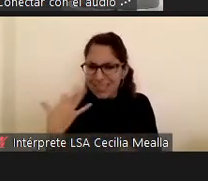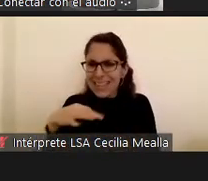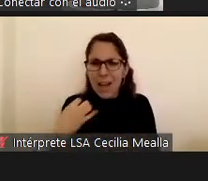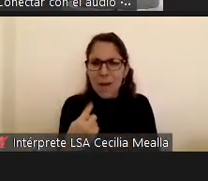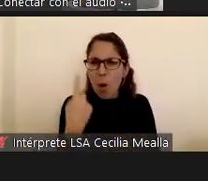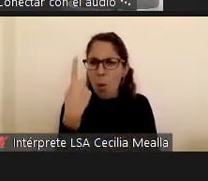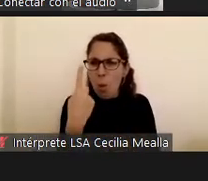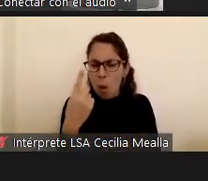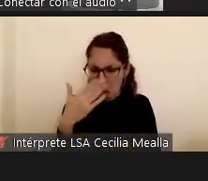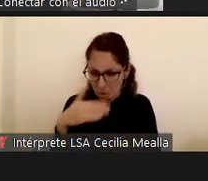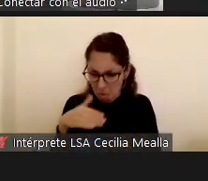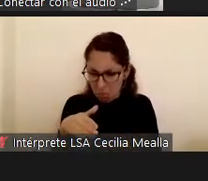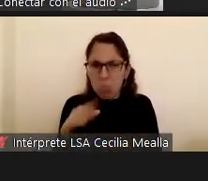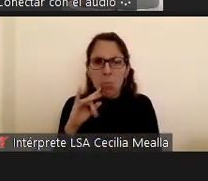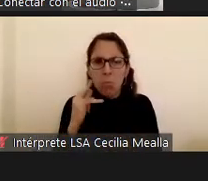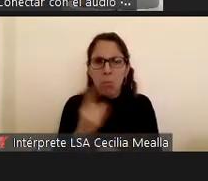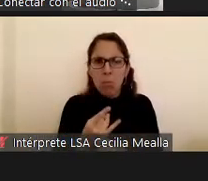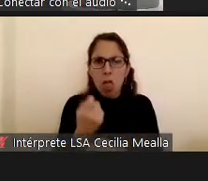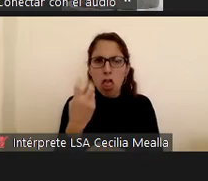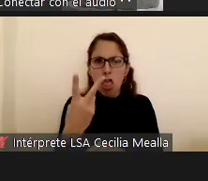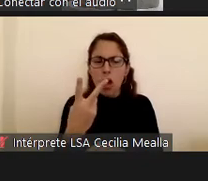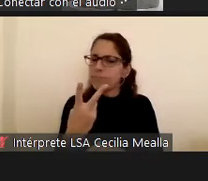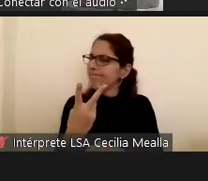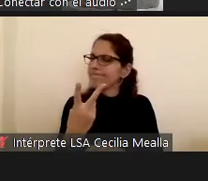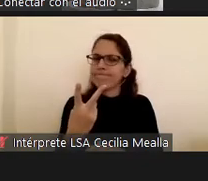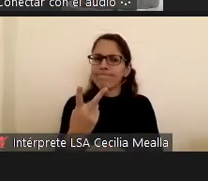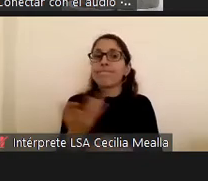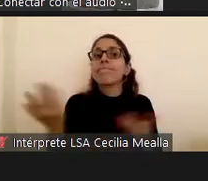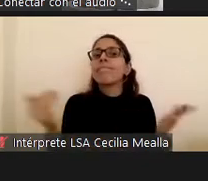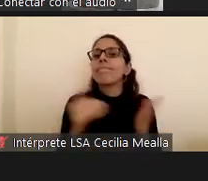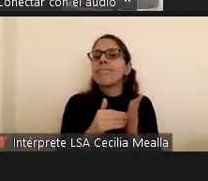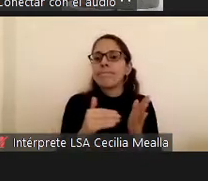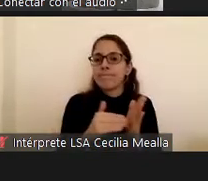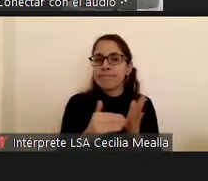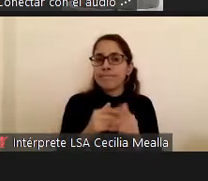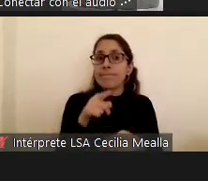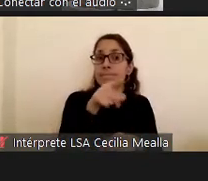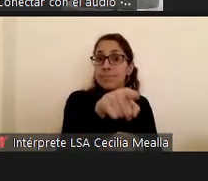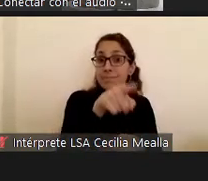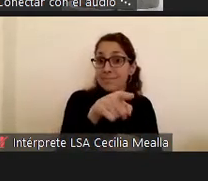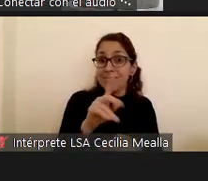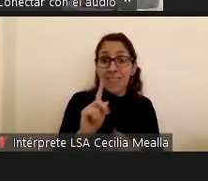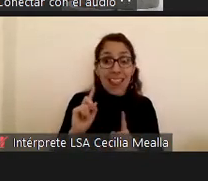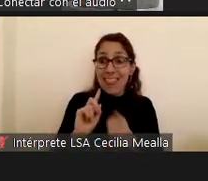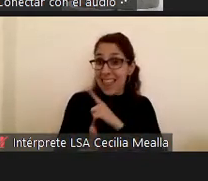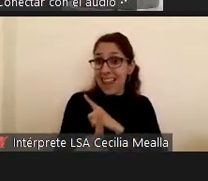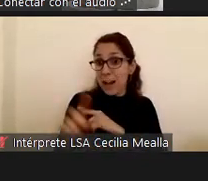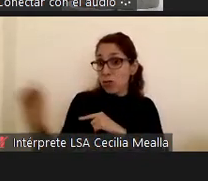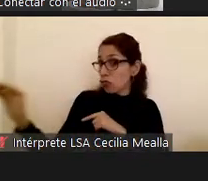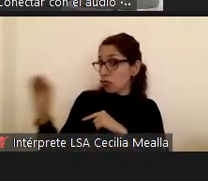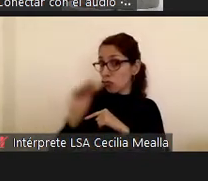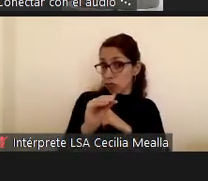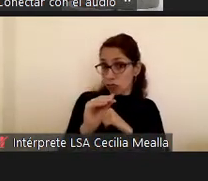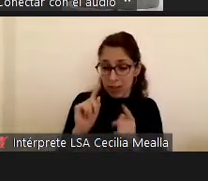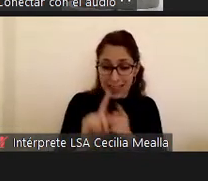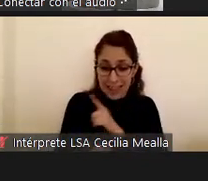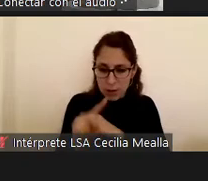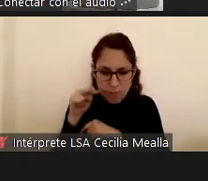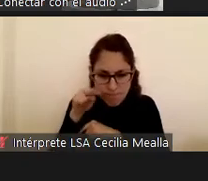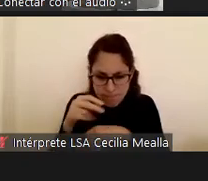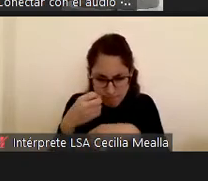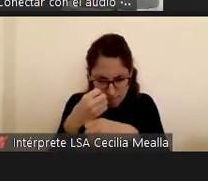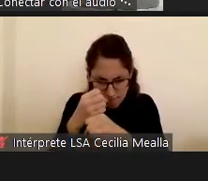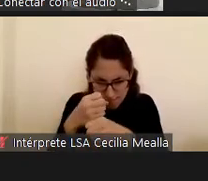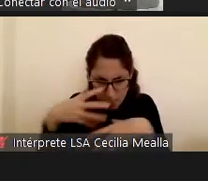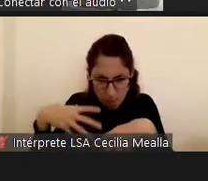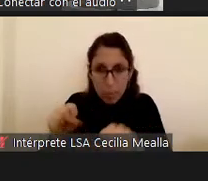una, directamente de la muestra, bueno, voy a ver que o es una infección, que puede ser que haya dos